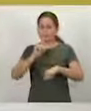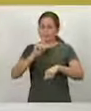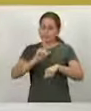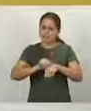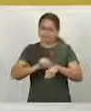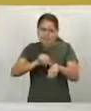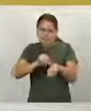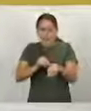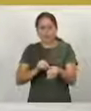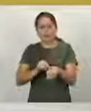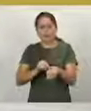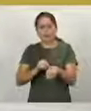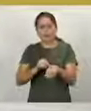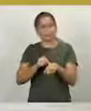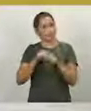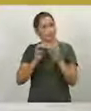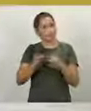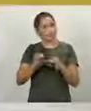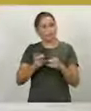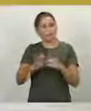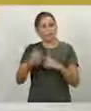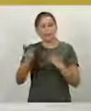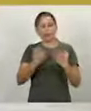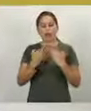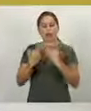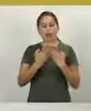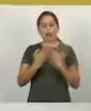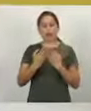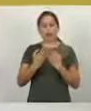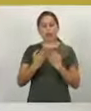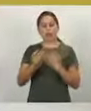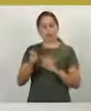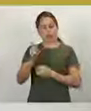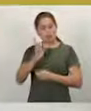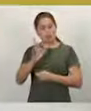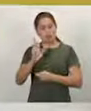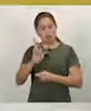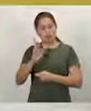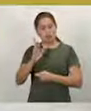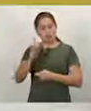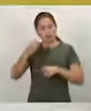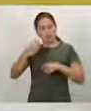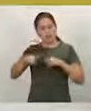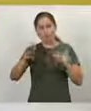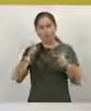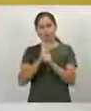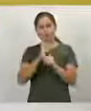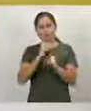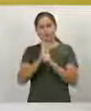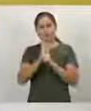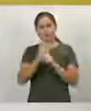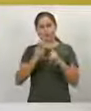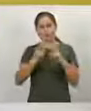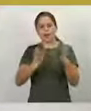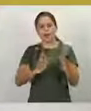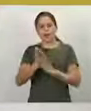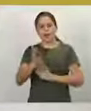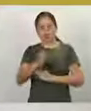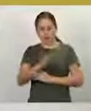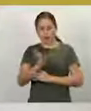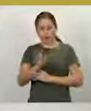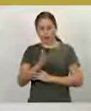cada minuto y cada segundo para el estudio. Nos vemos el próximo encuentro para